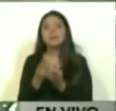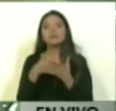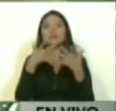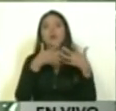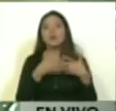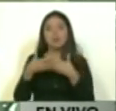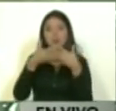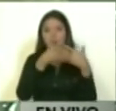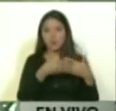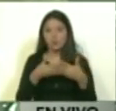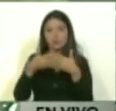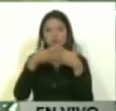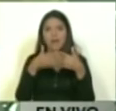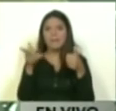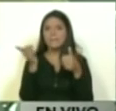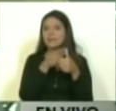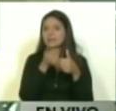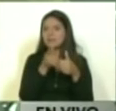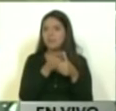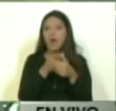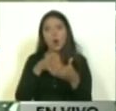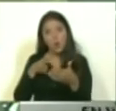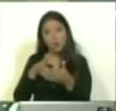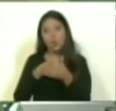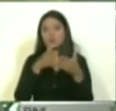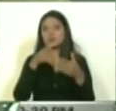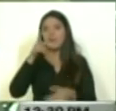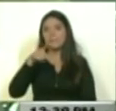Unidos encabezó la operación contra PDVSA.